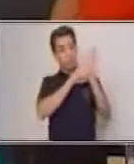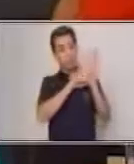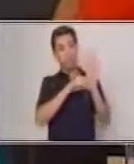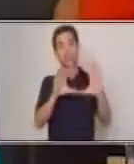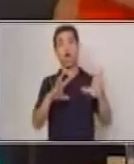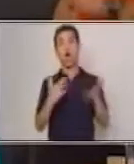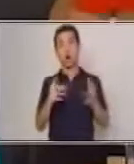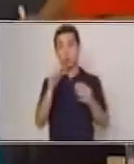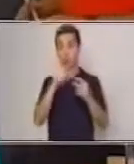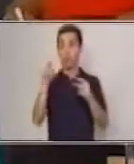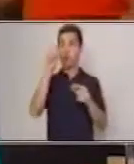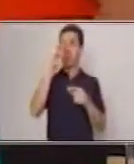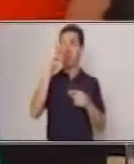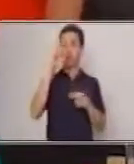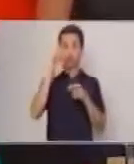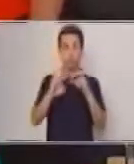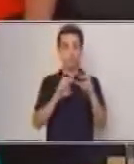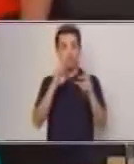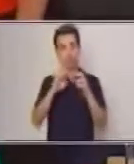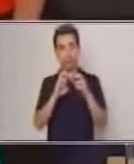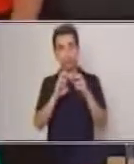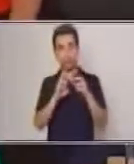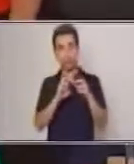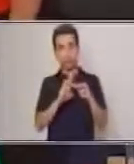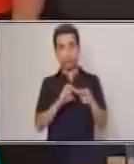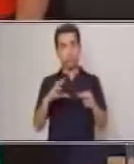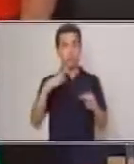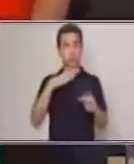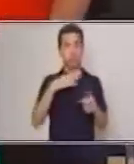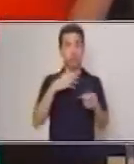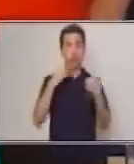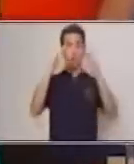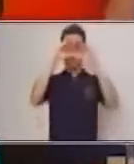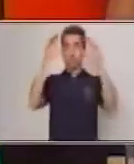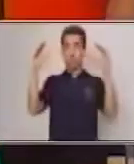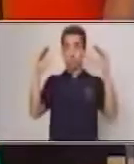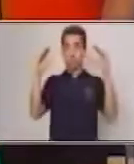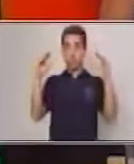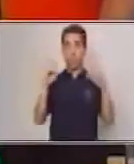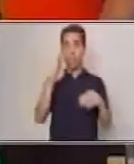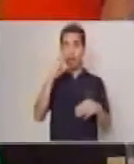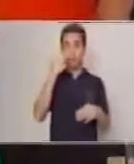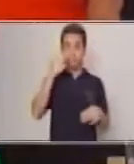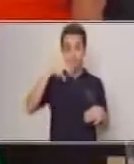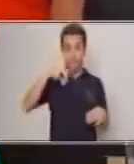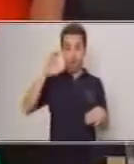cubos perfectos. Un binomio, un trinomio.